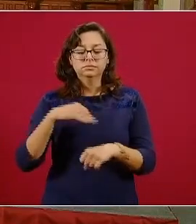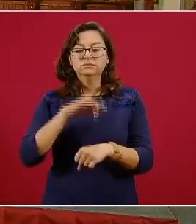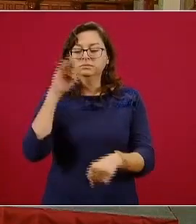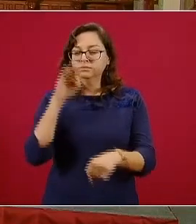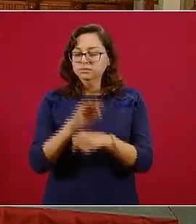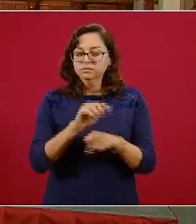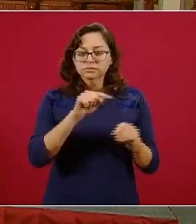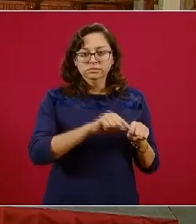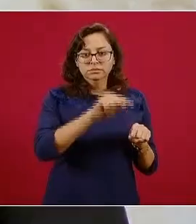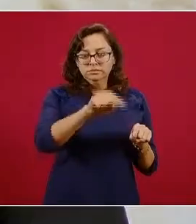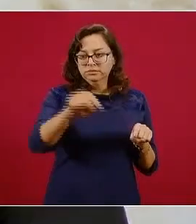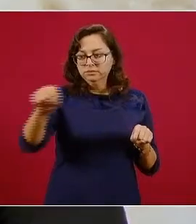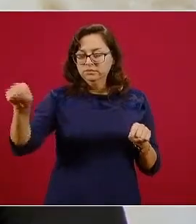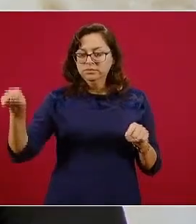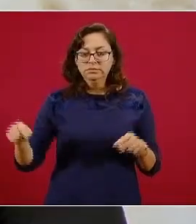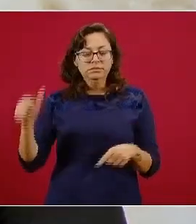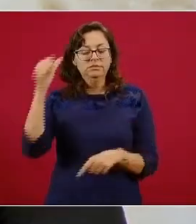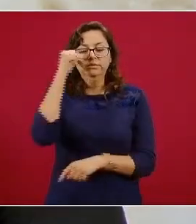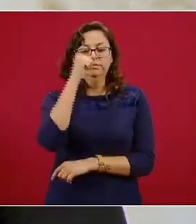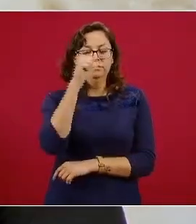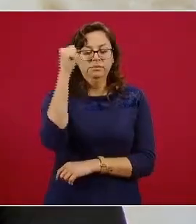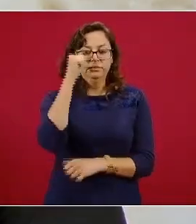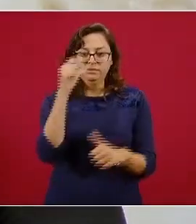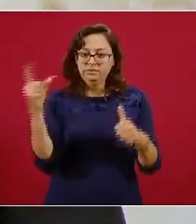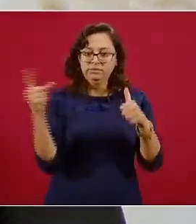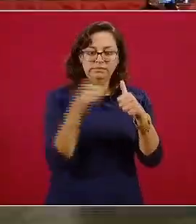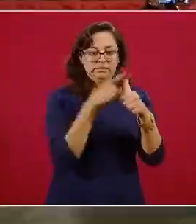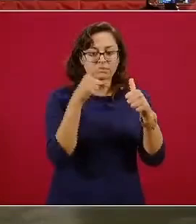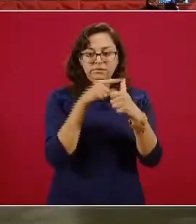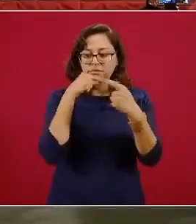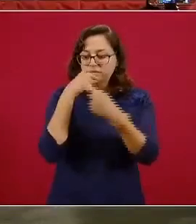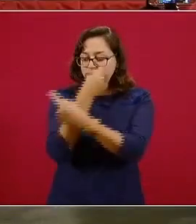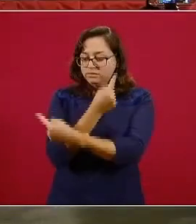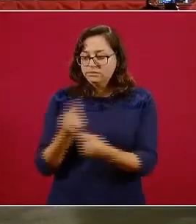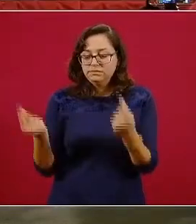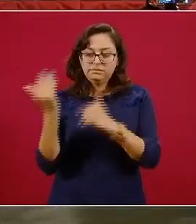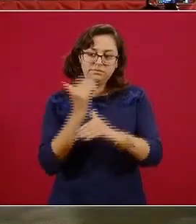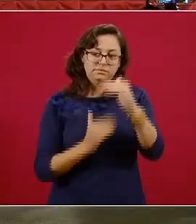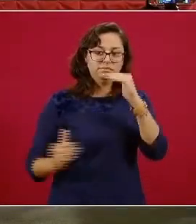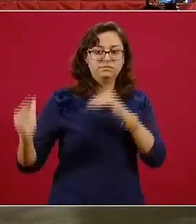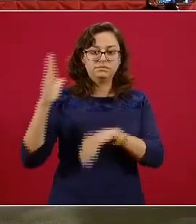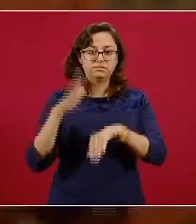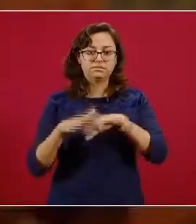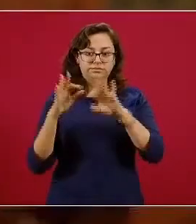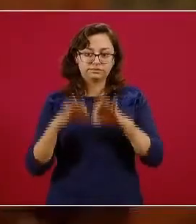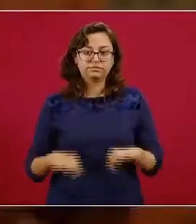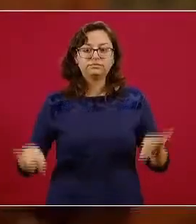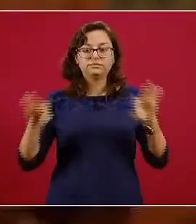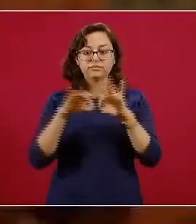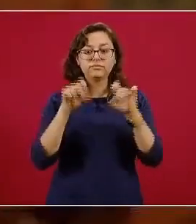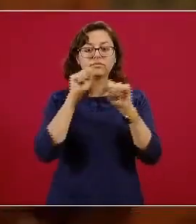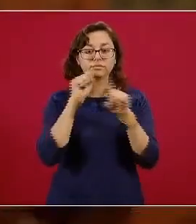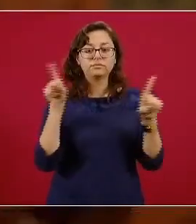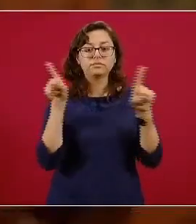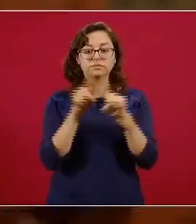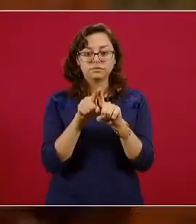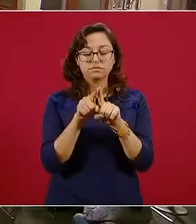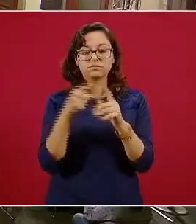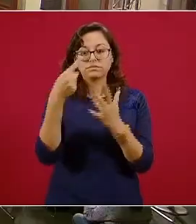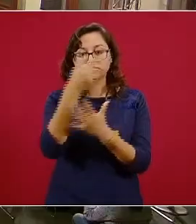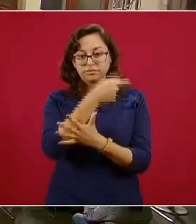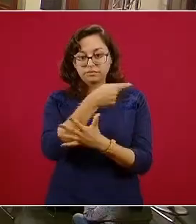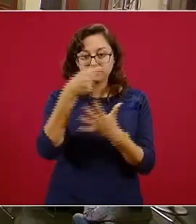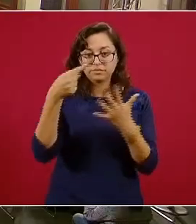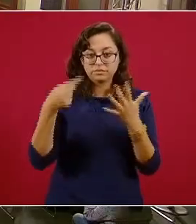población, ponderando siempre el interés superior de la niñez y otros principios rectores que permiten